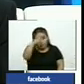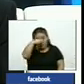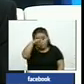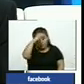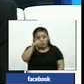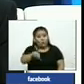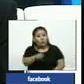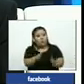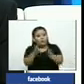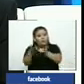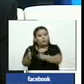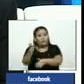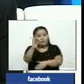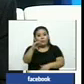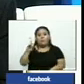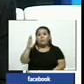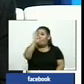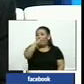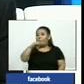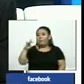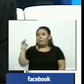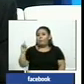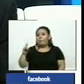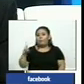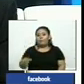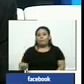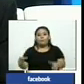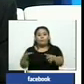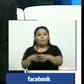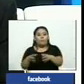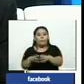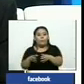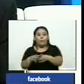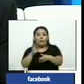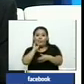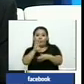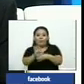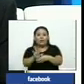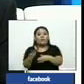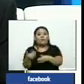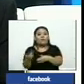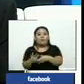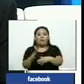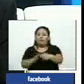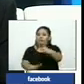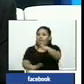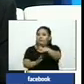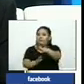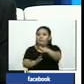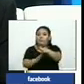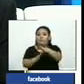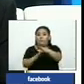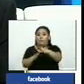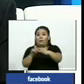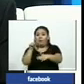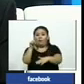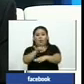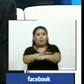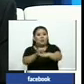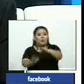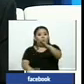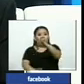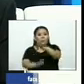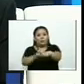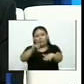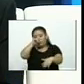otra parte del continente. En Bolivia, los comités cívicos determinaron radicalizar las medidas de presión y mantener el paro